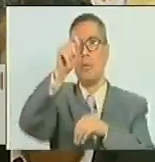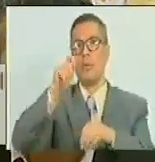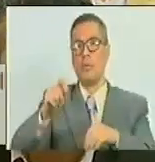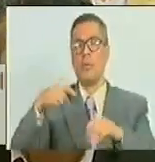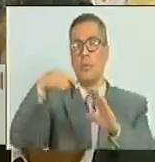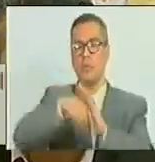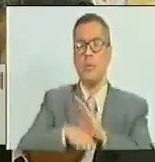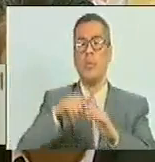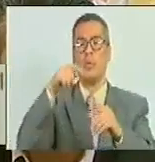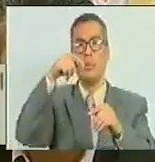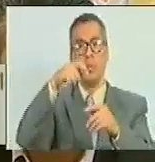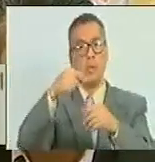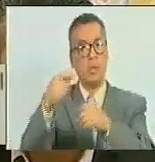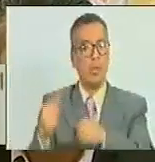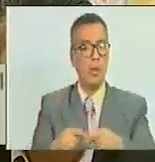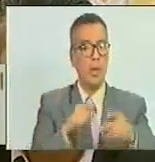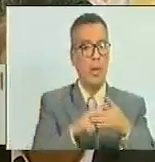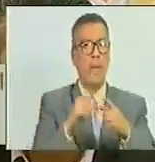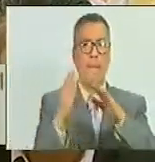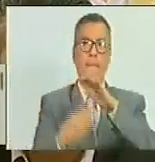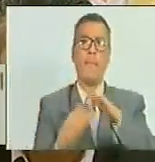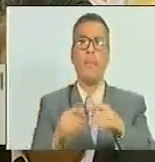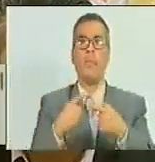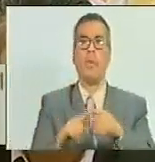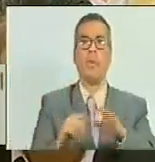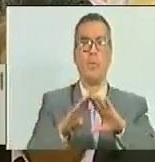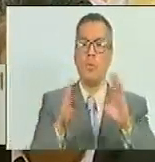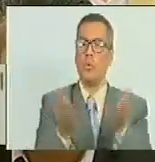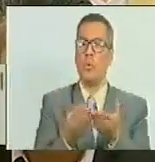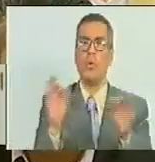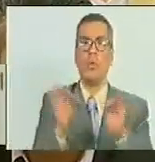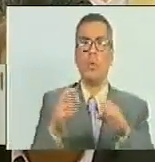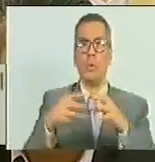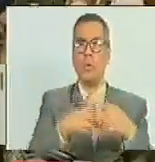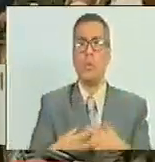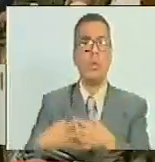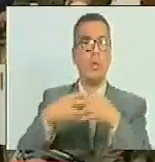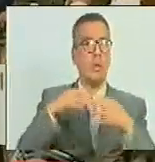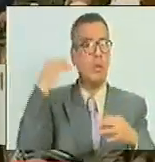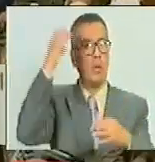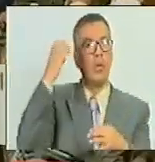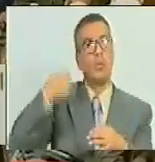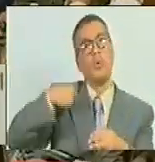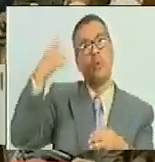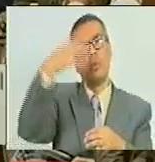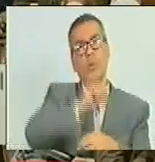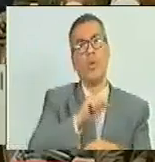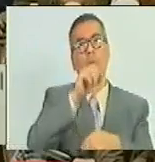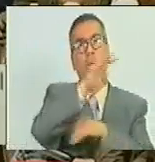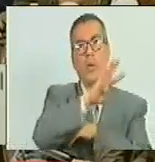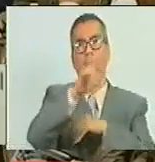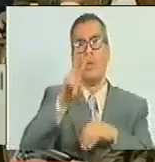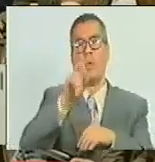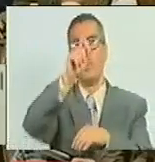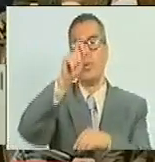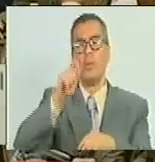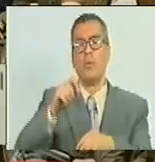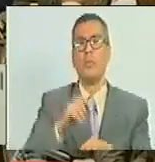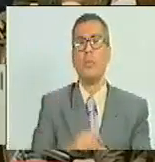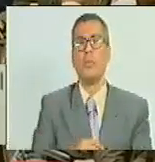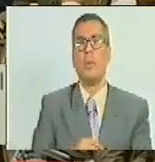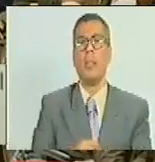Producto Interno Bruto. Ya no hay ningún hegemón mundial. Estados Unidos y Europa apenas alcanzan el mismo 42%